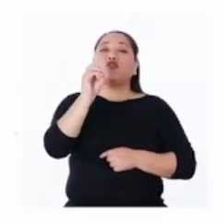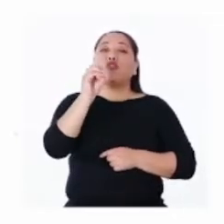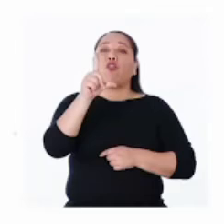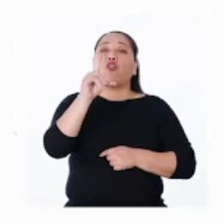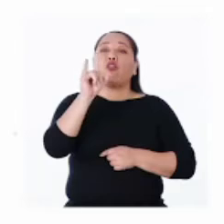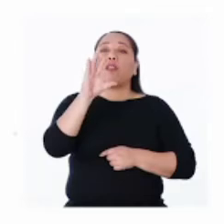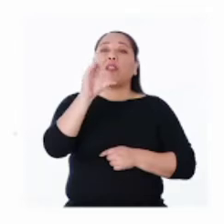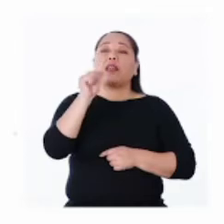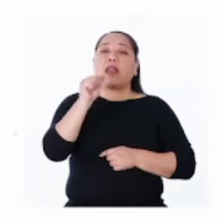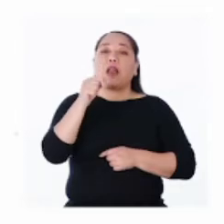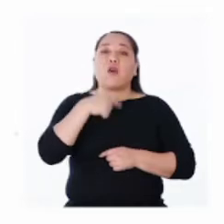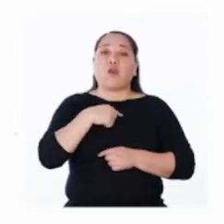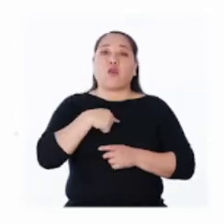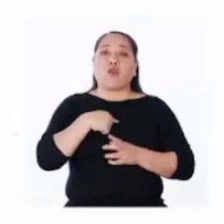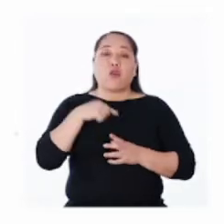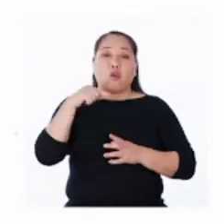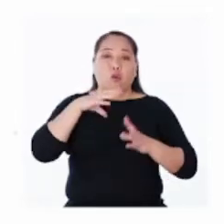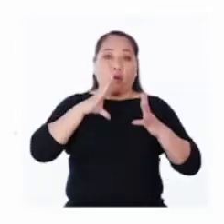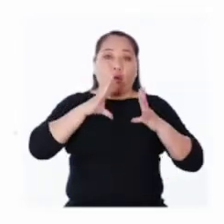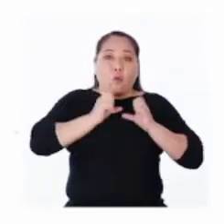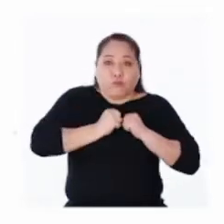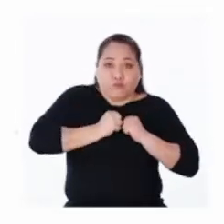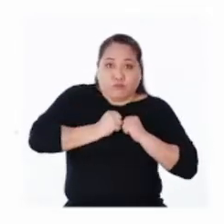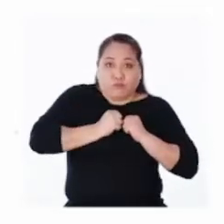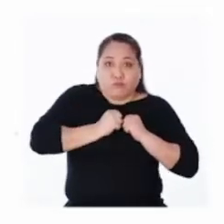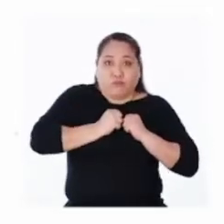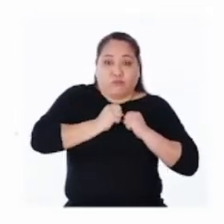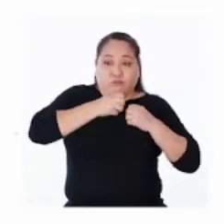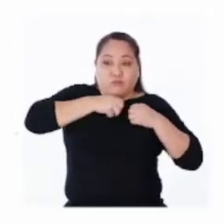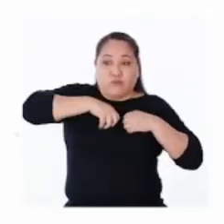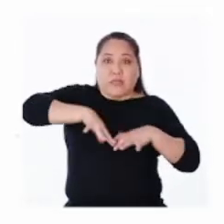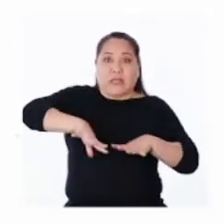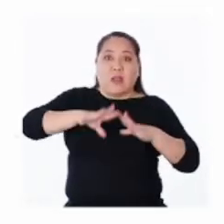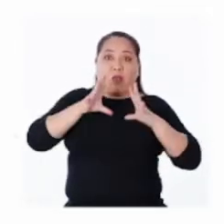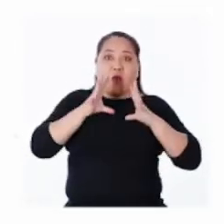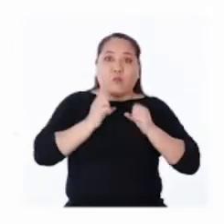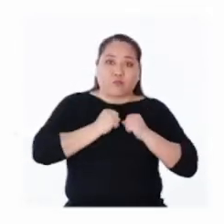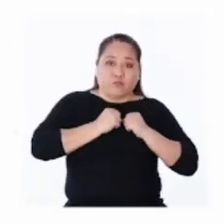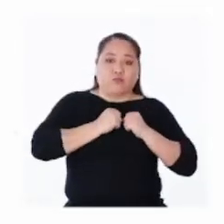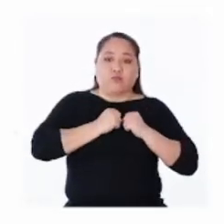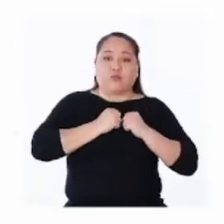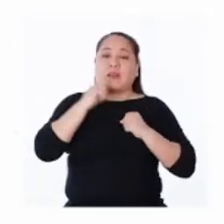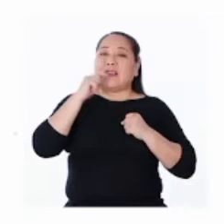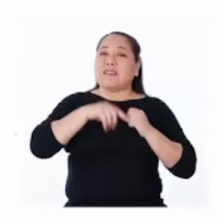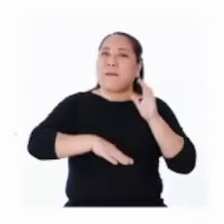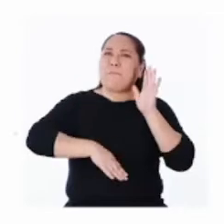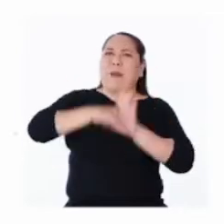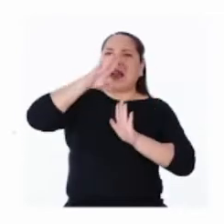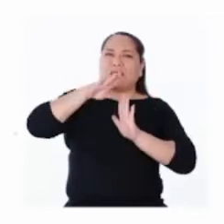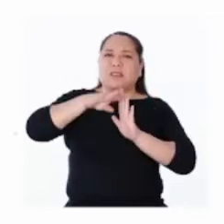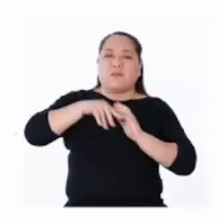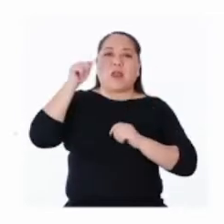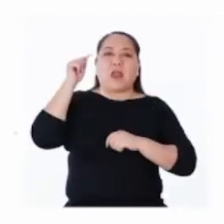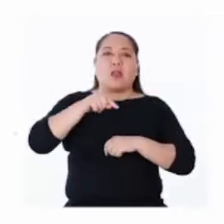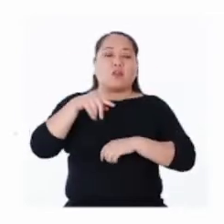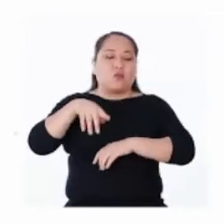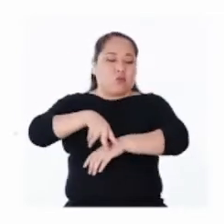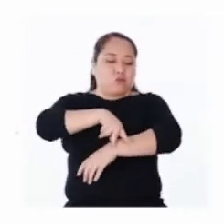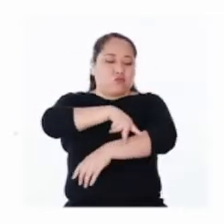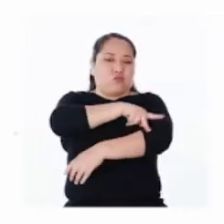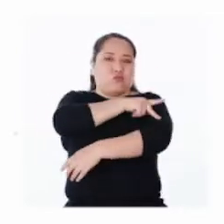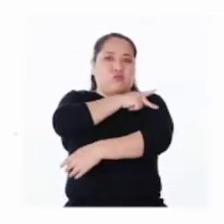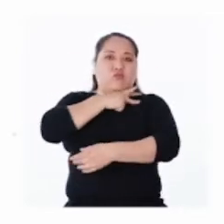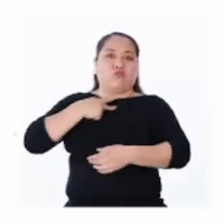es la medida de la presión cuando el músculo cardíaco se contrae y bombea la sangre. Esta es la presión máxima en tus vasos